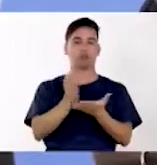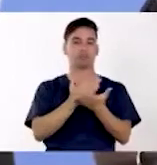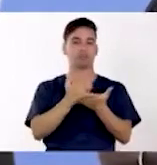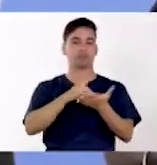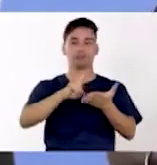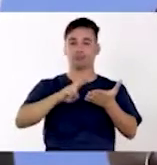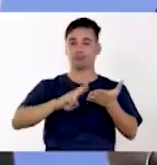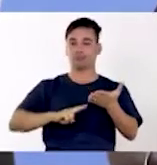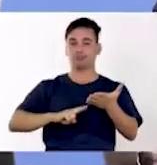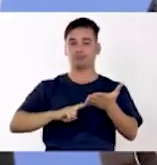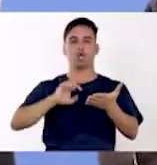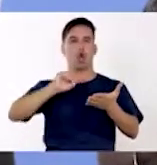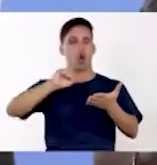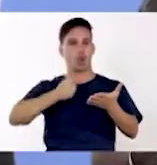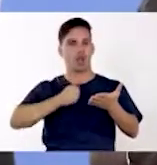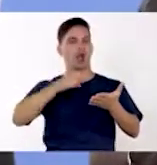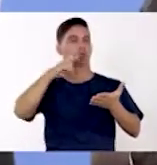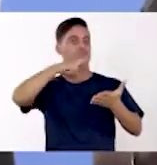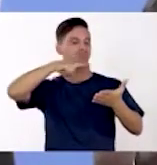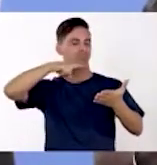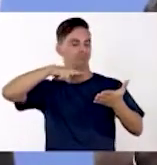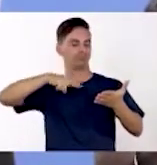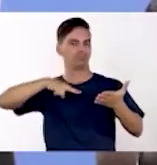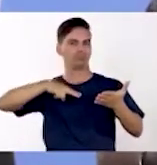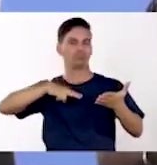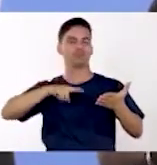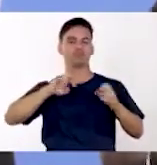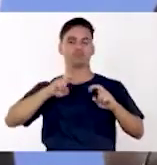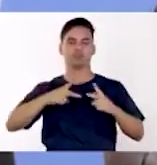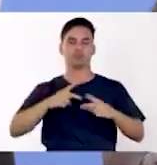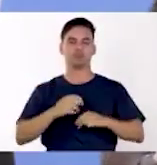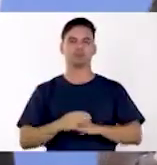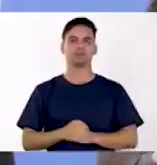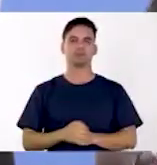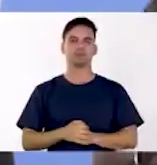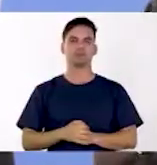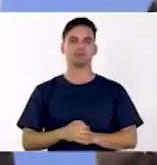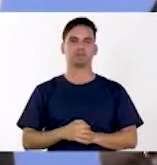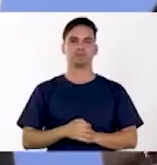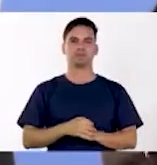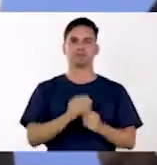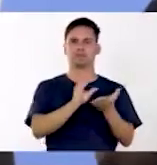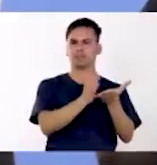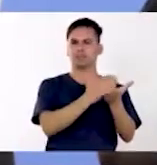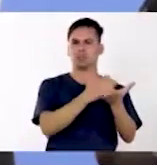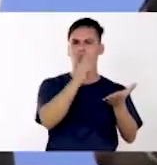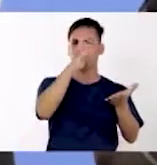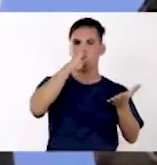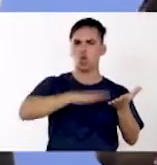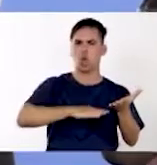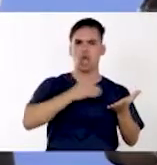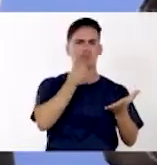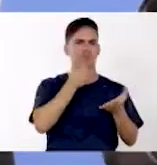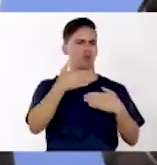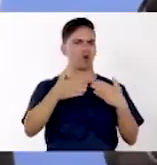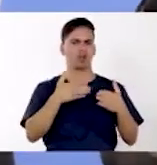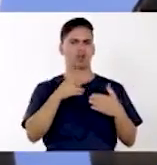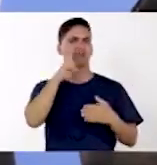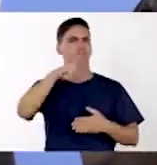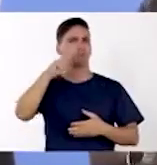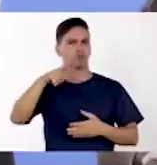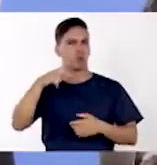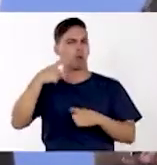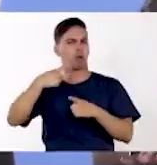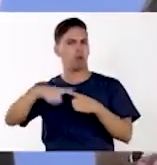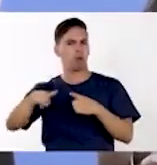literatura si no hay lectura. Por tanto, hay que seguir leyendo. No tengo el libro de texto, no importa. Busco